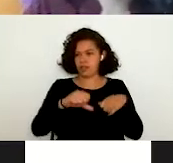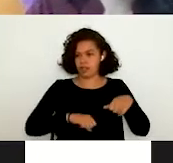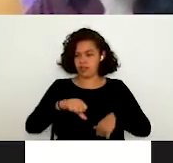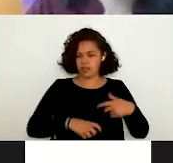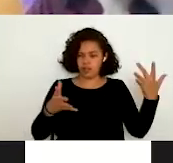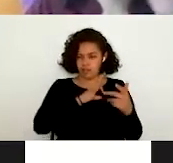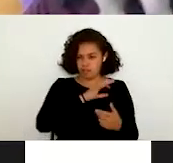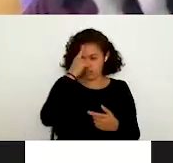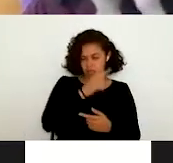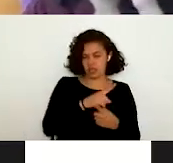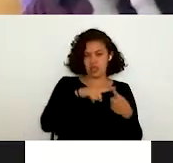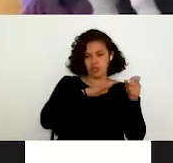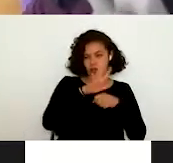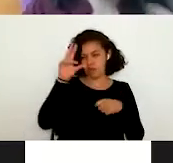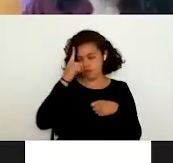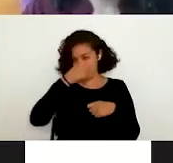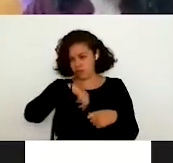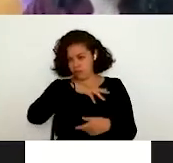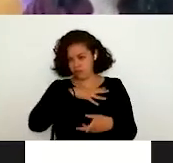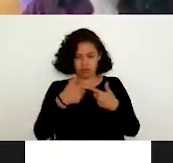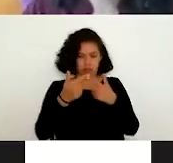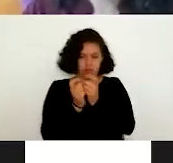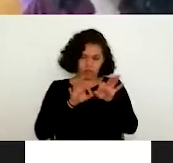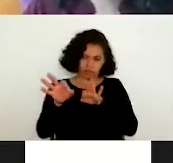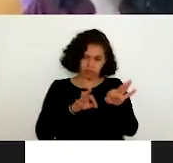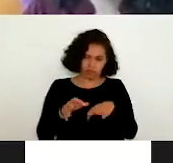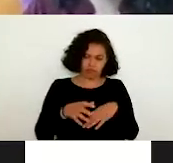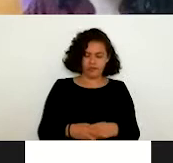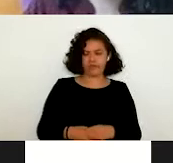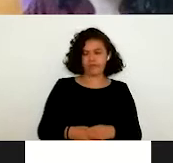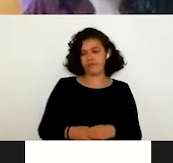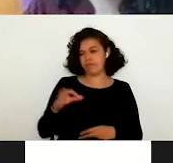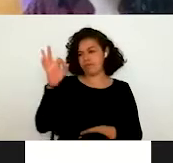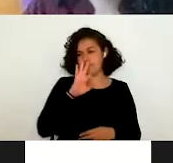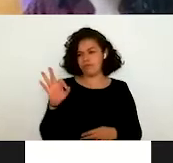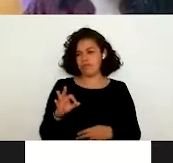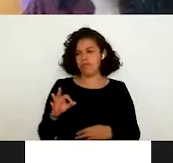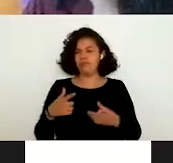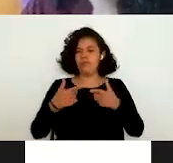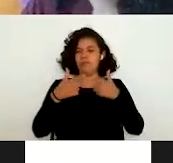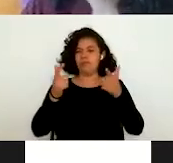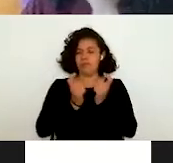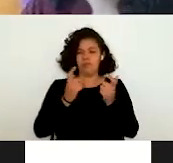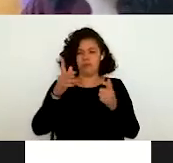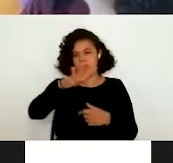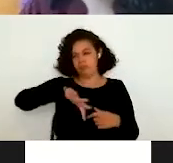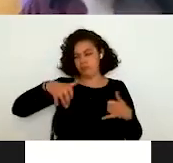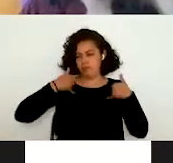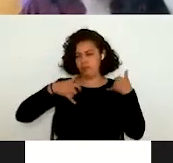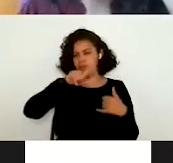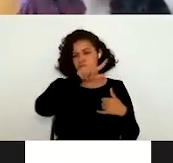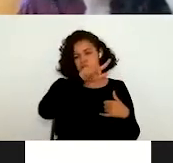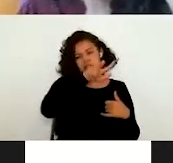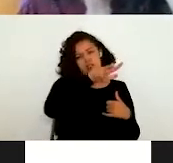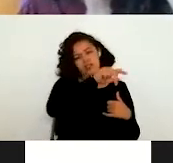no con la población que tenemos, ¿no? Por ejemplo, si tenemos una población de jóvenes de 18 a 20